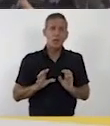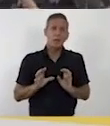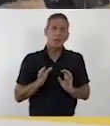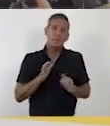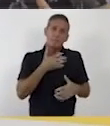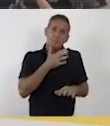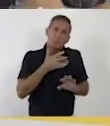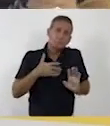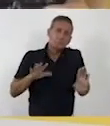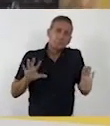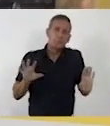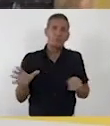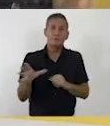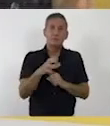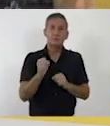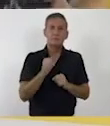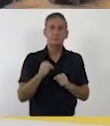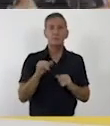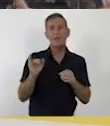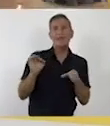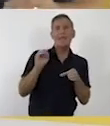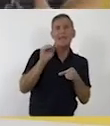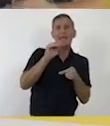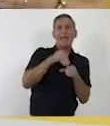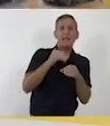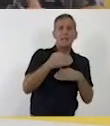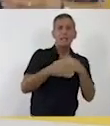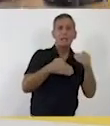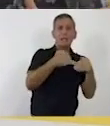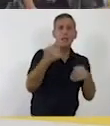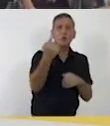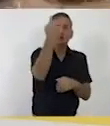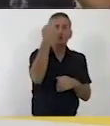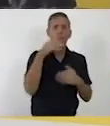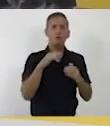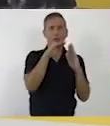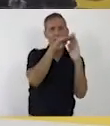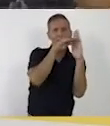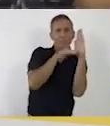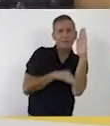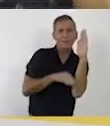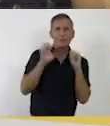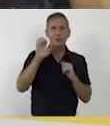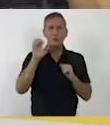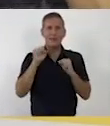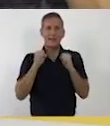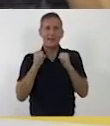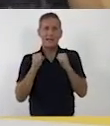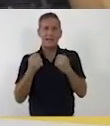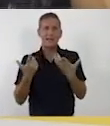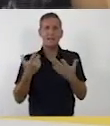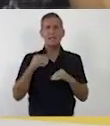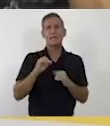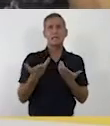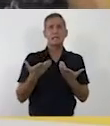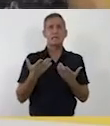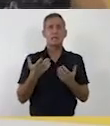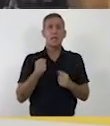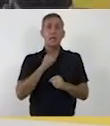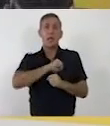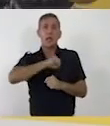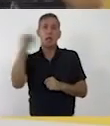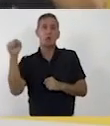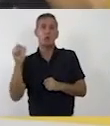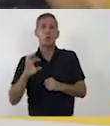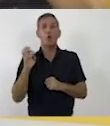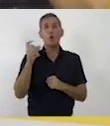el catalizador al final se regenera. Él entra al proceso solamente para disminuir la energía de activación y